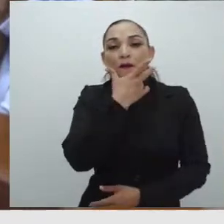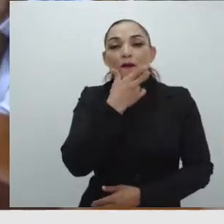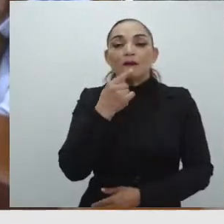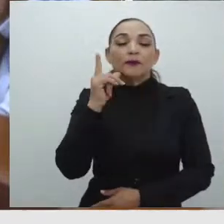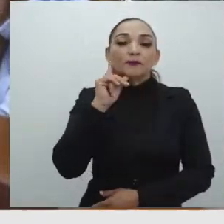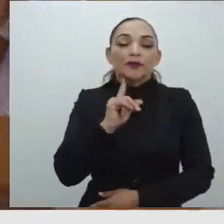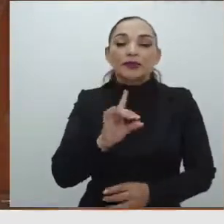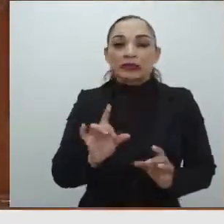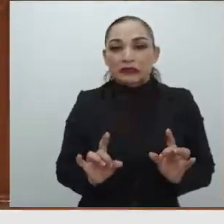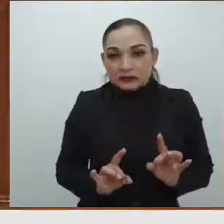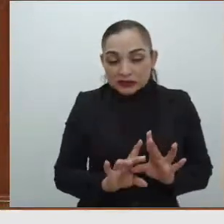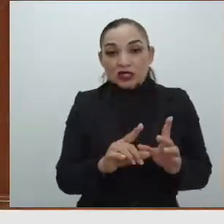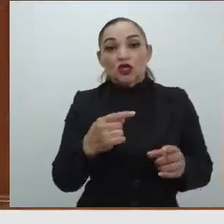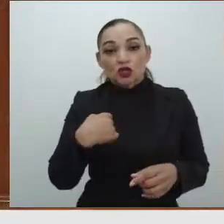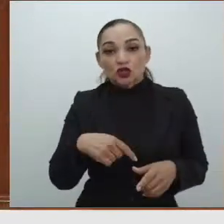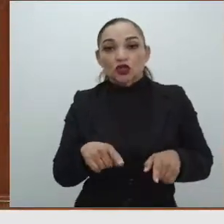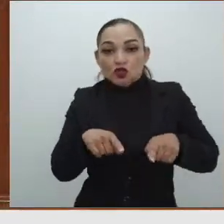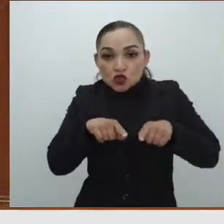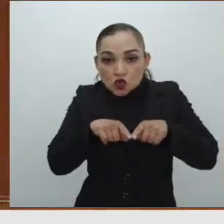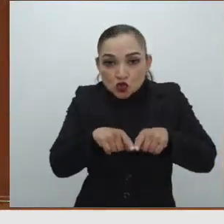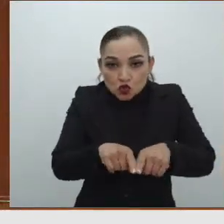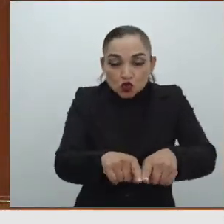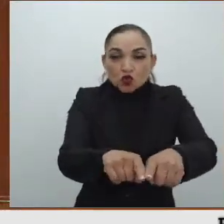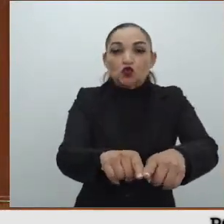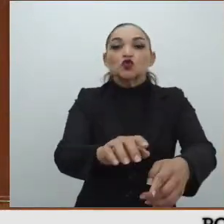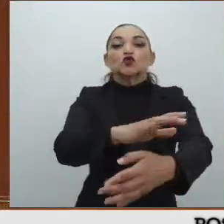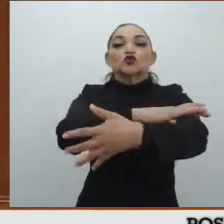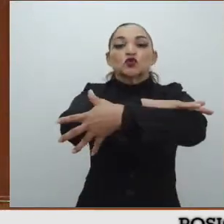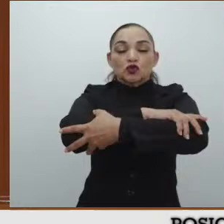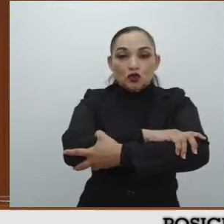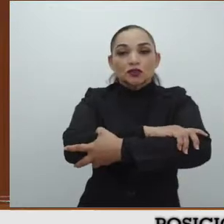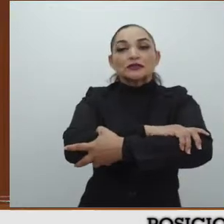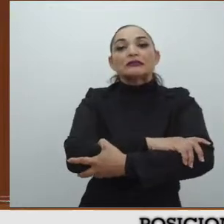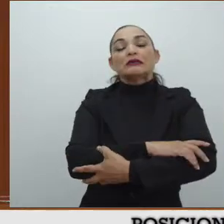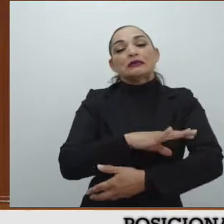si vamos juntos, vamos a hacer historia.